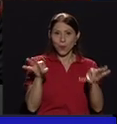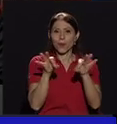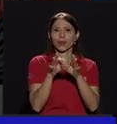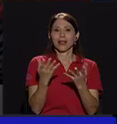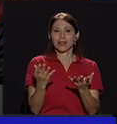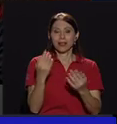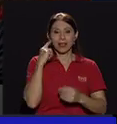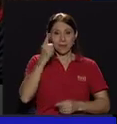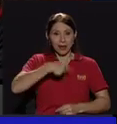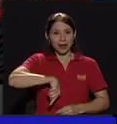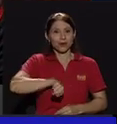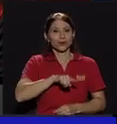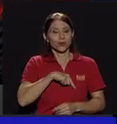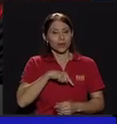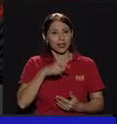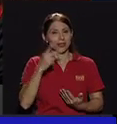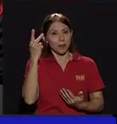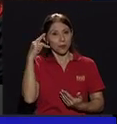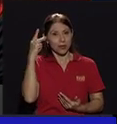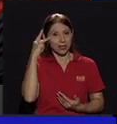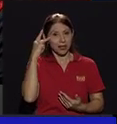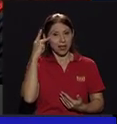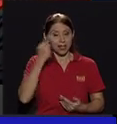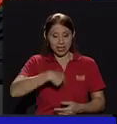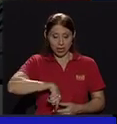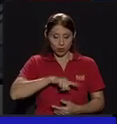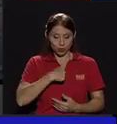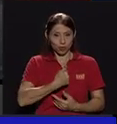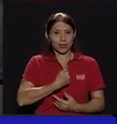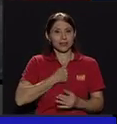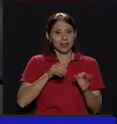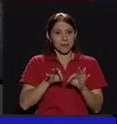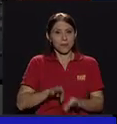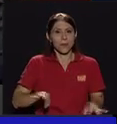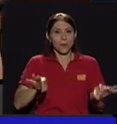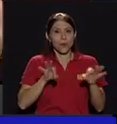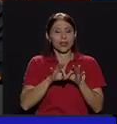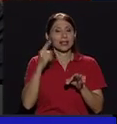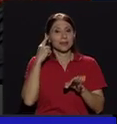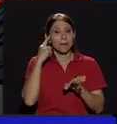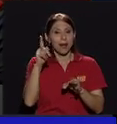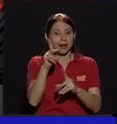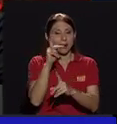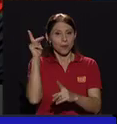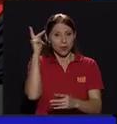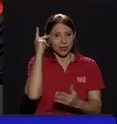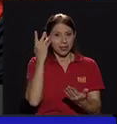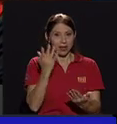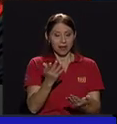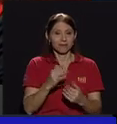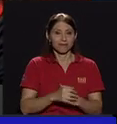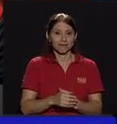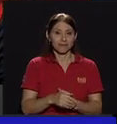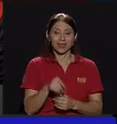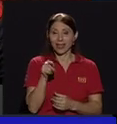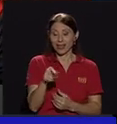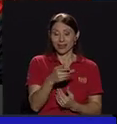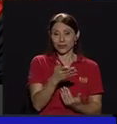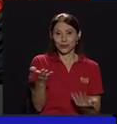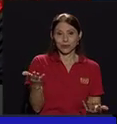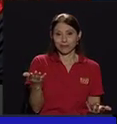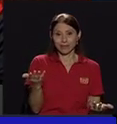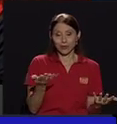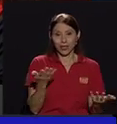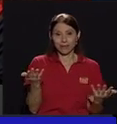importante que para nosotras es la política y lo importante que somos nosotras para la política, ¿verdad? Que es sí, lo que